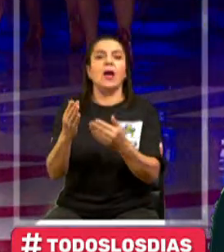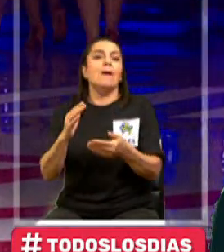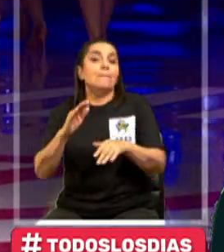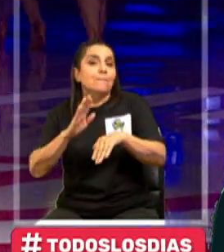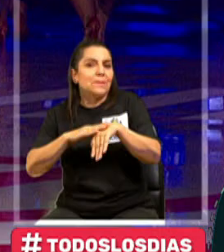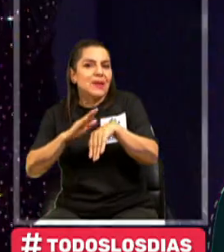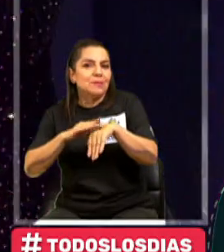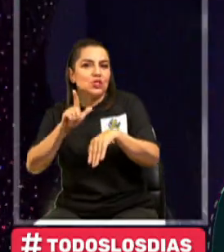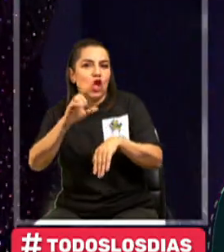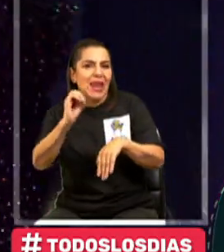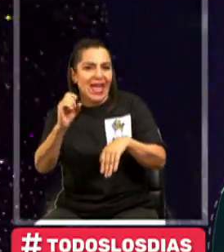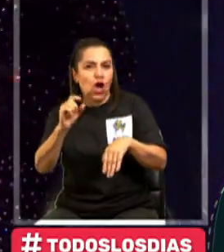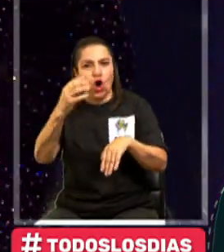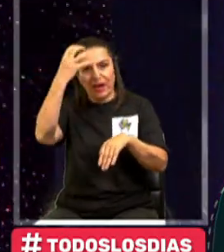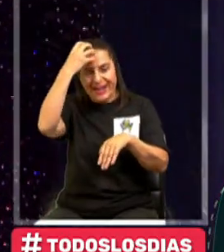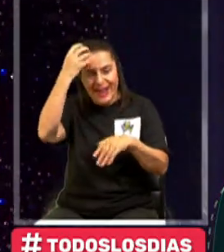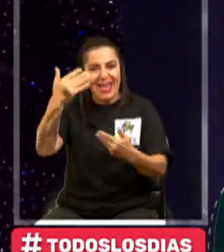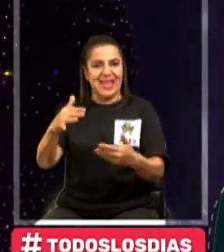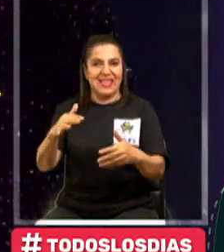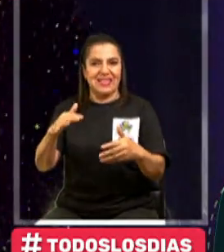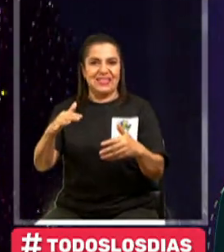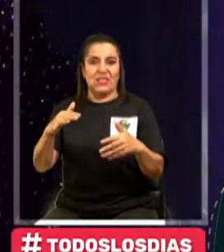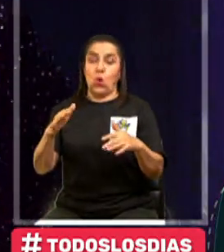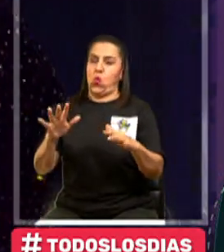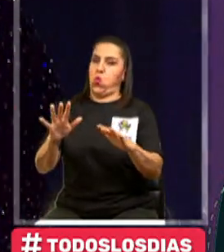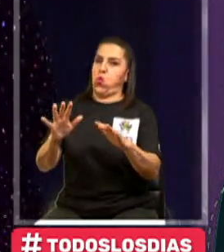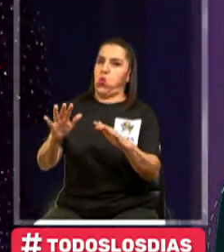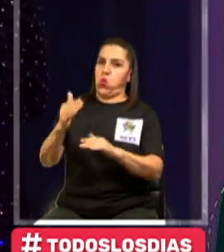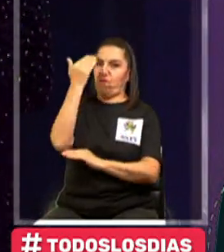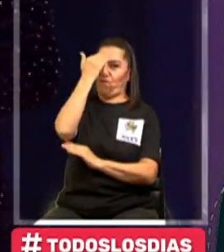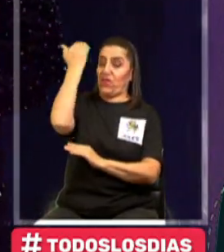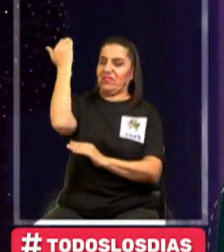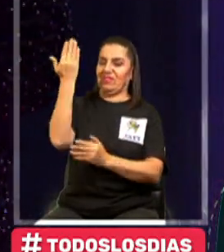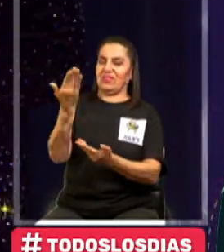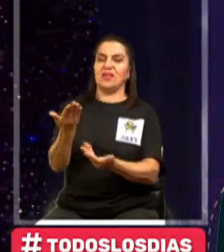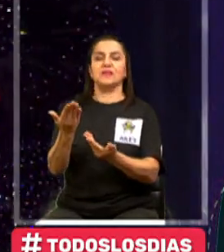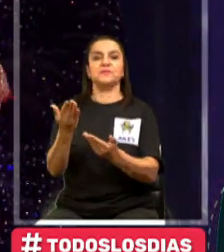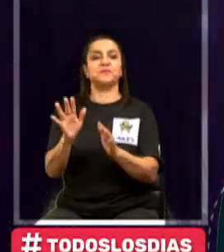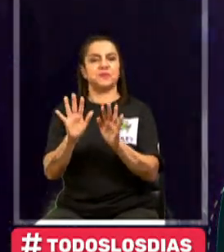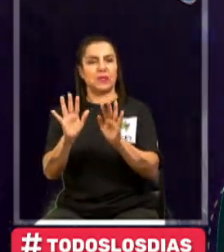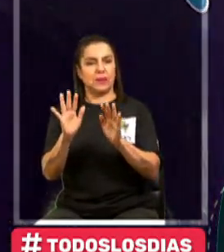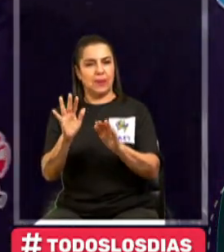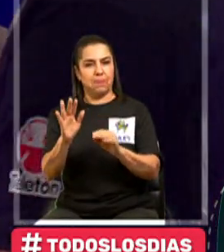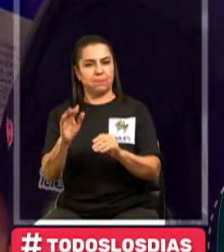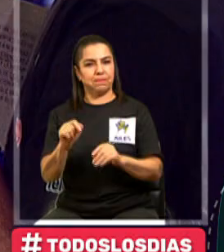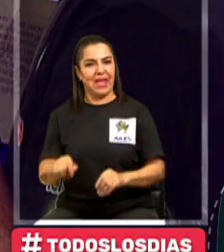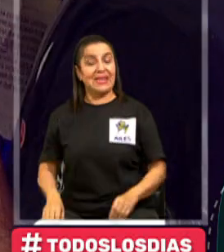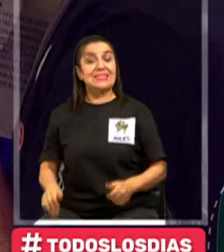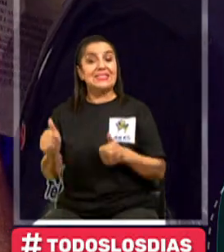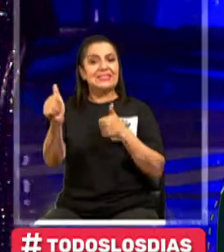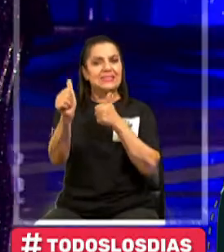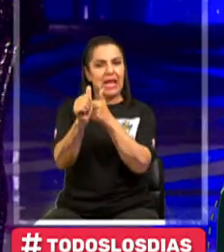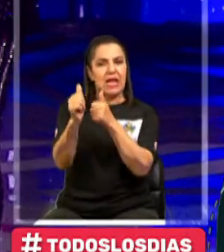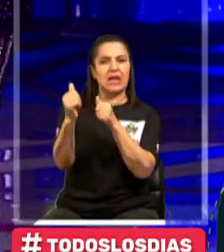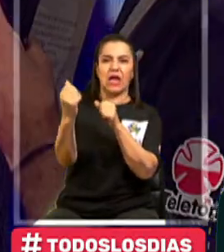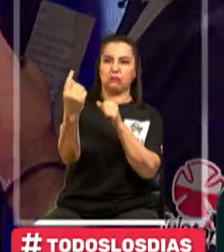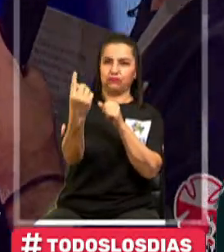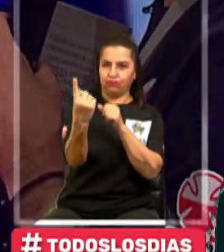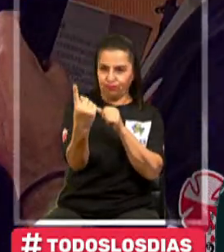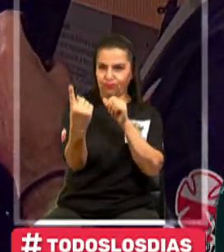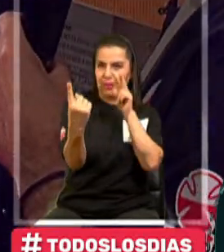felicito. Un aplauso para Leo Rey. Gran trabajo, Leo. Un crack. Leo, espectacular como usted. Pero míralo de cerca. Me está